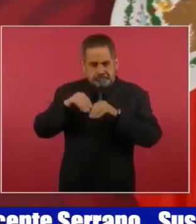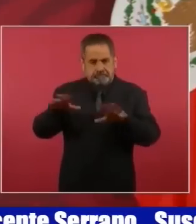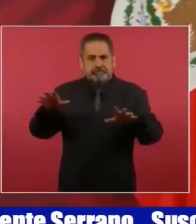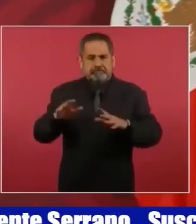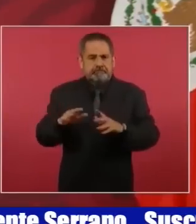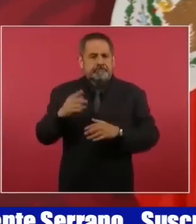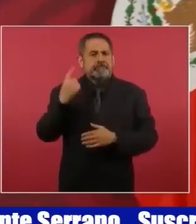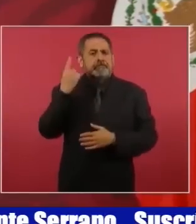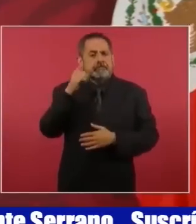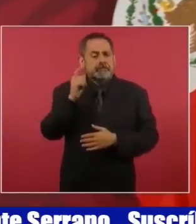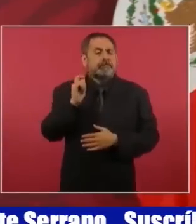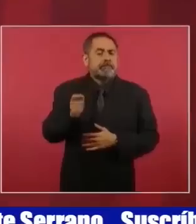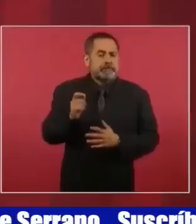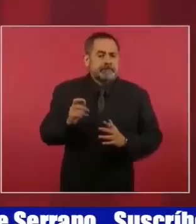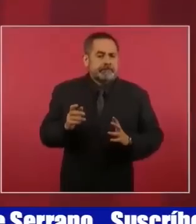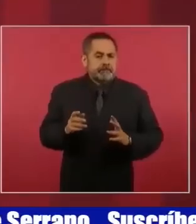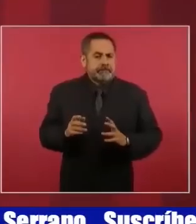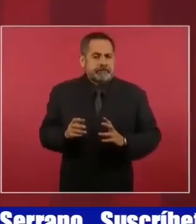para que,